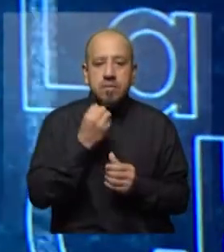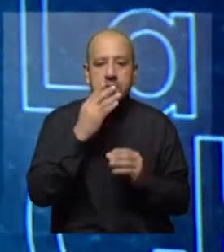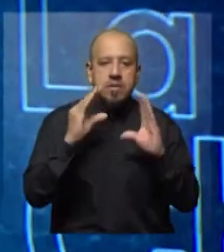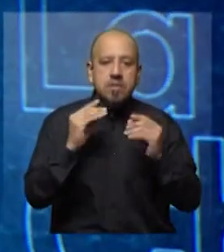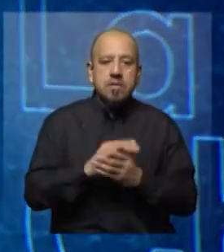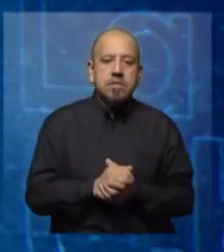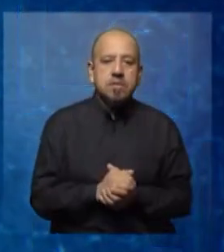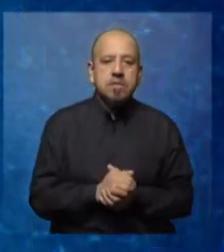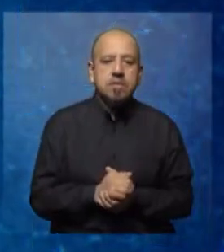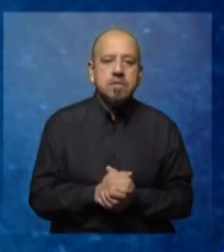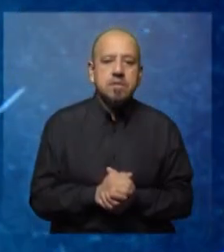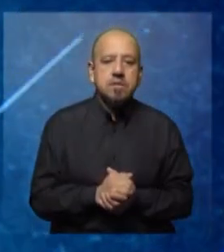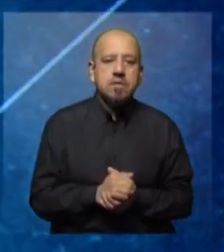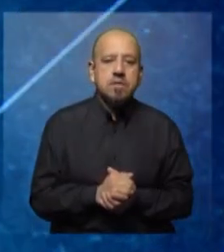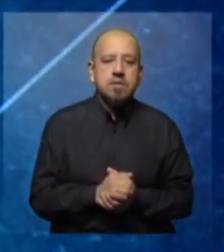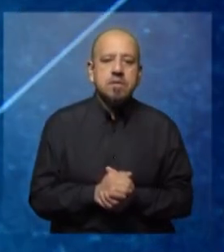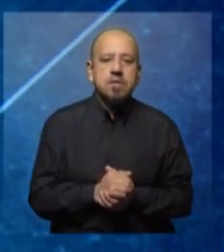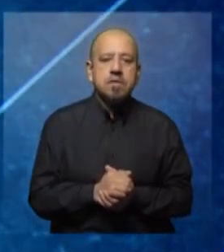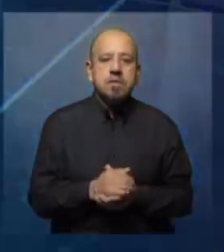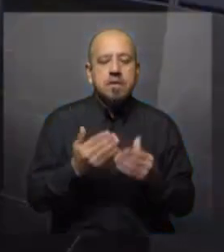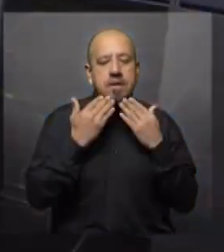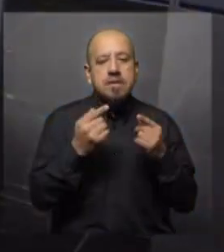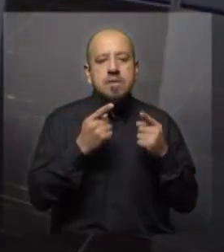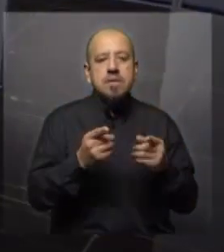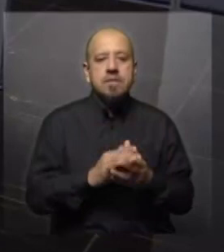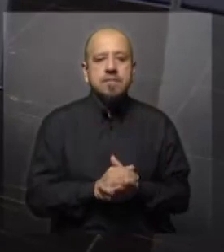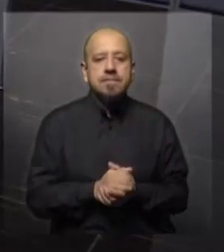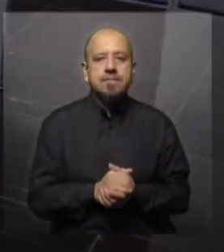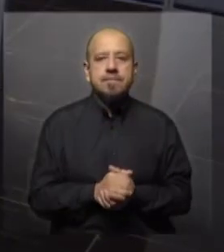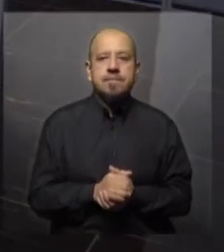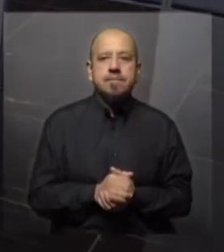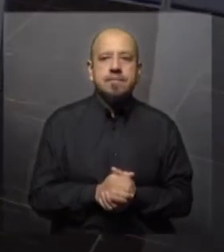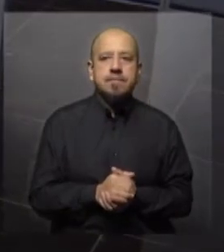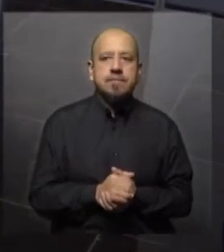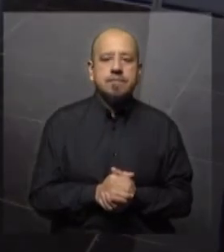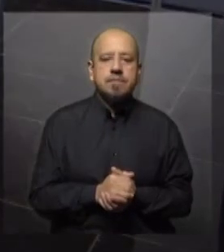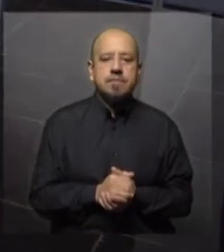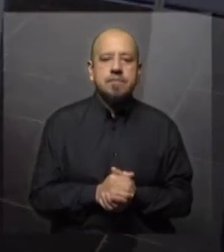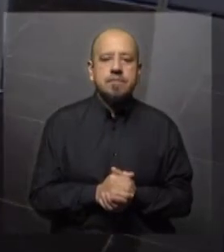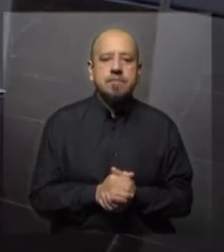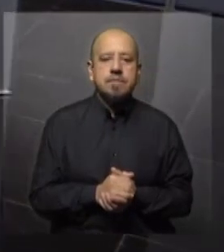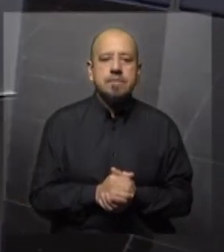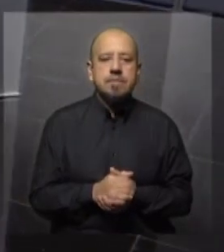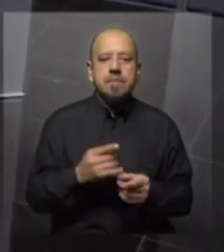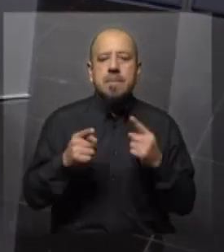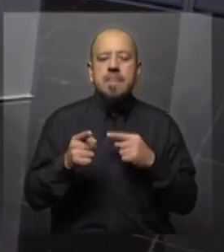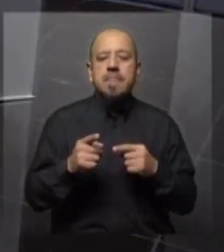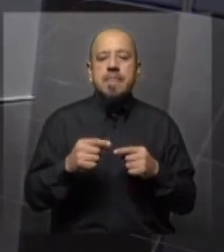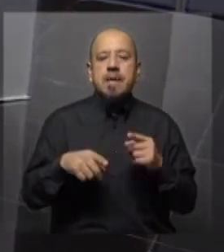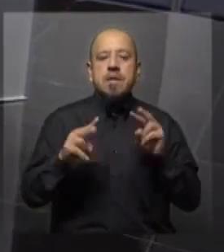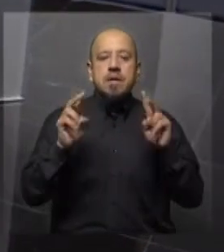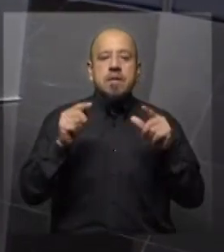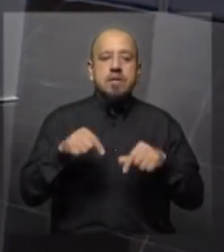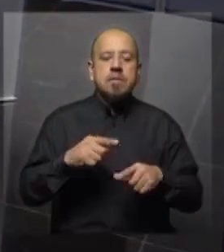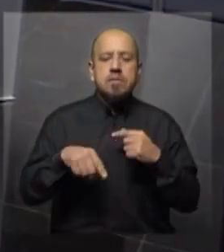y gracias por favor Buenas noches bueno Eduardo hablábamos con este Fernanda Díaz sobre la